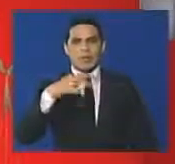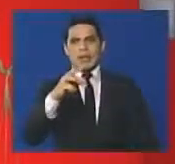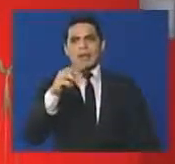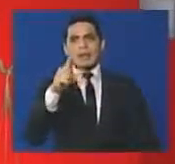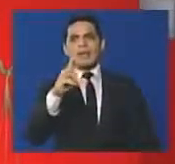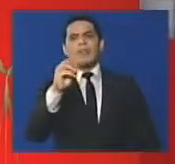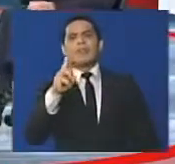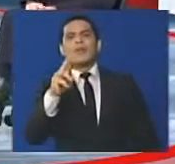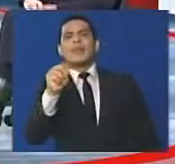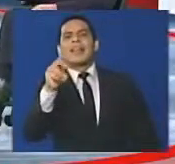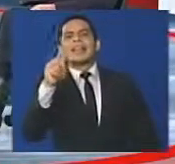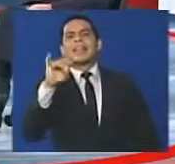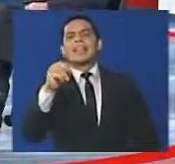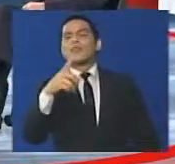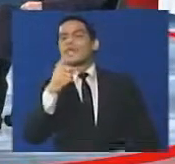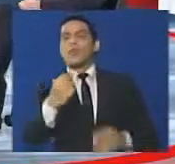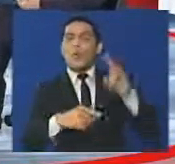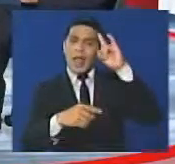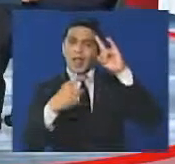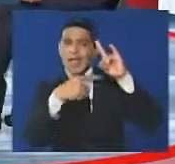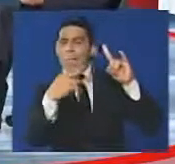Florentino.